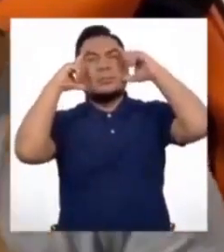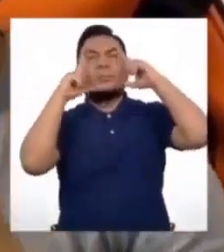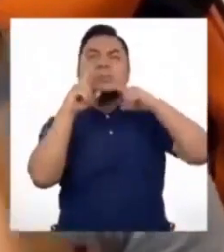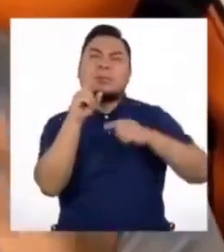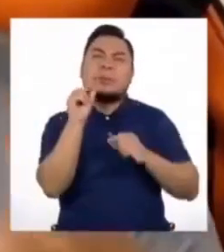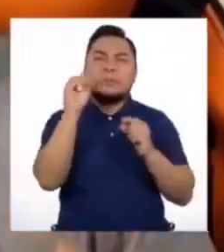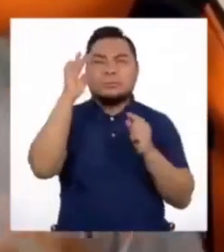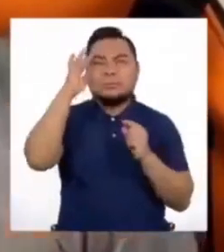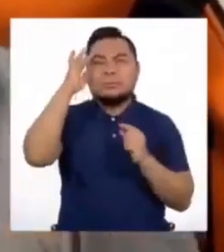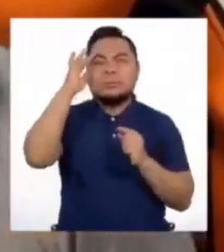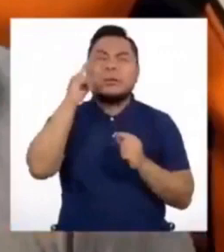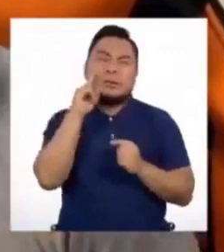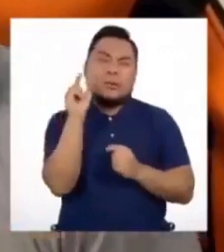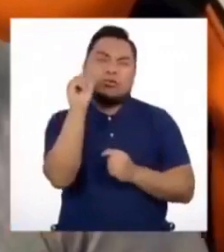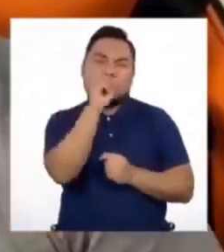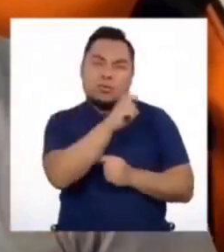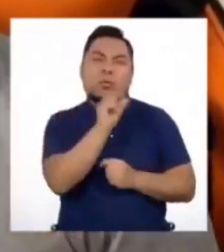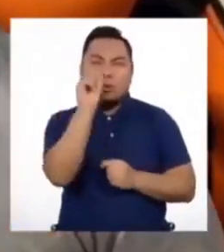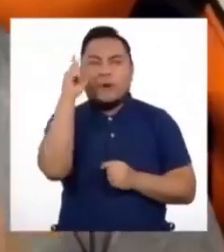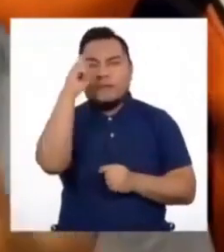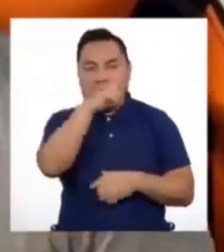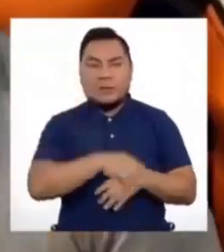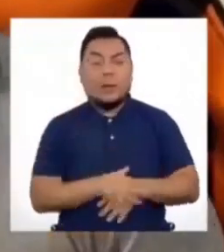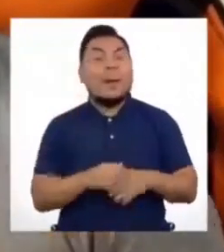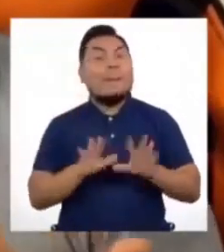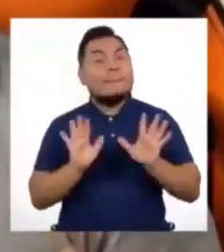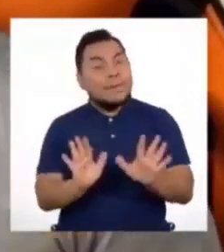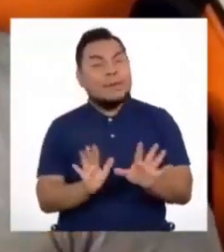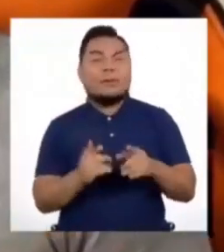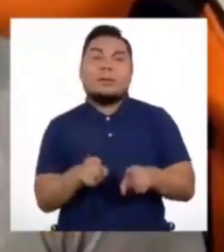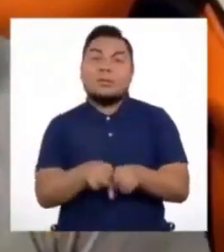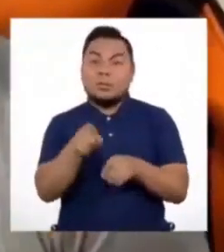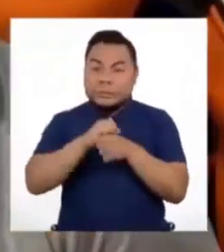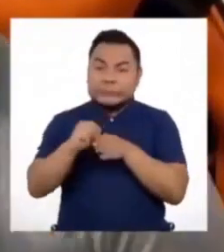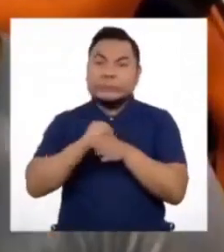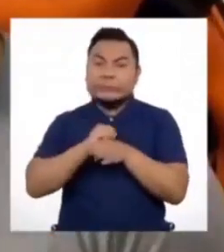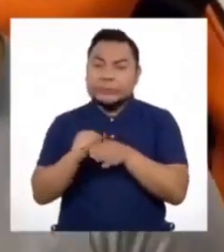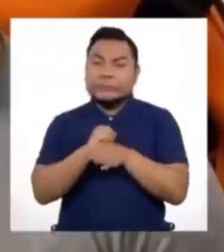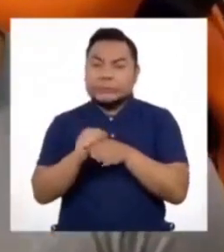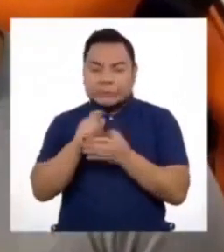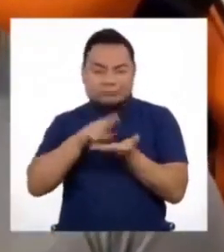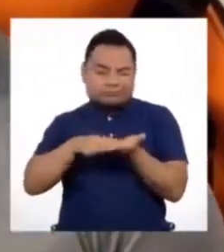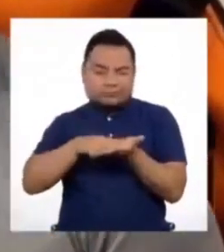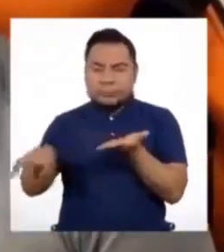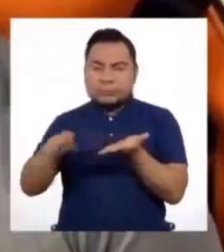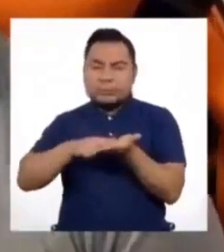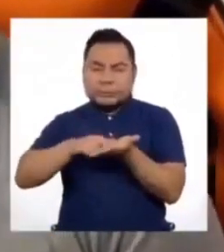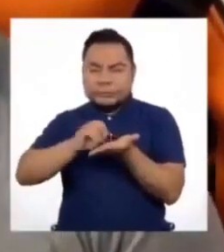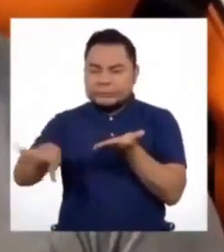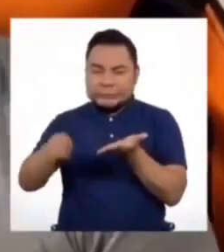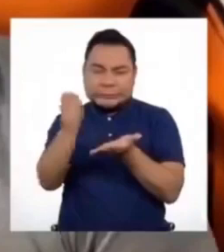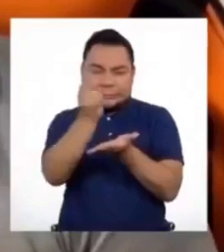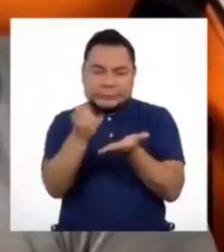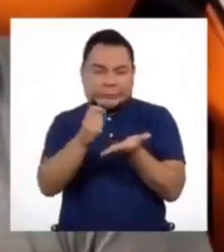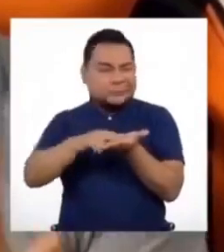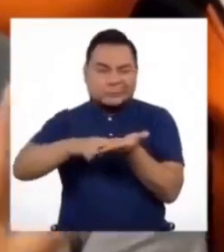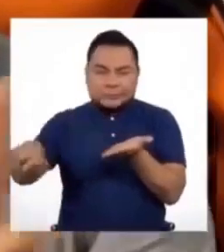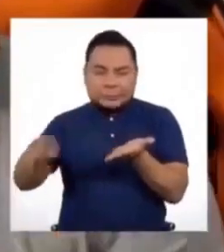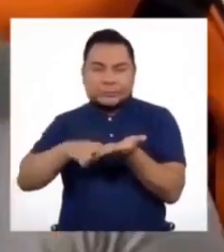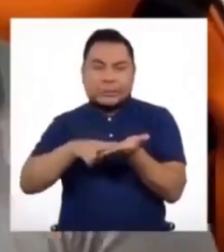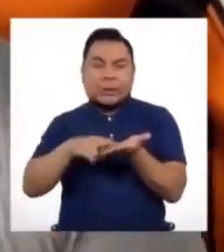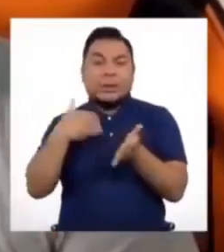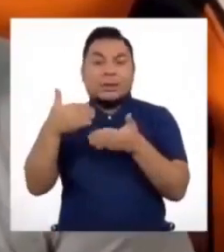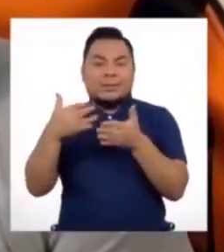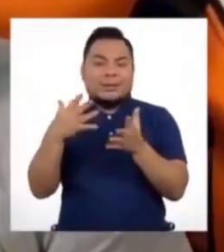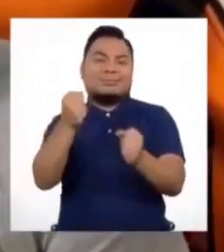poco más abajo, suele ser un poco más complicado. Sin embargo, si practicamos y borramos y volvemos a intentarlo y volvemos a intentarlo, casi